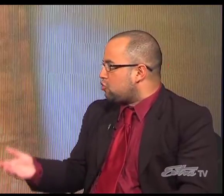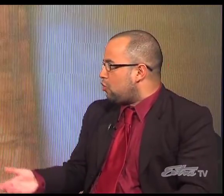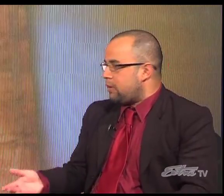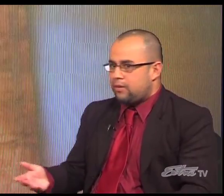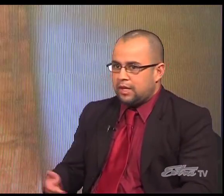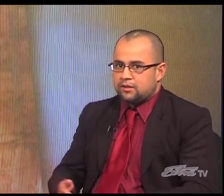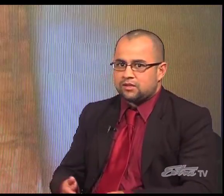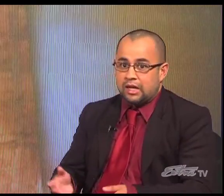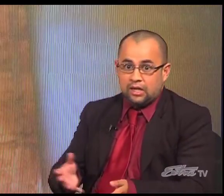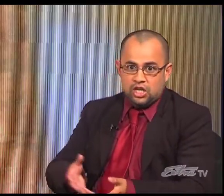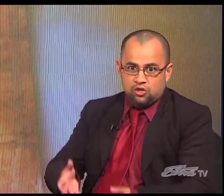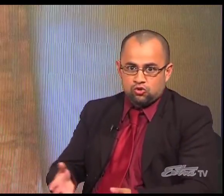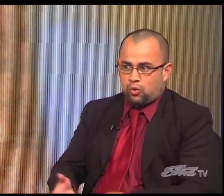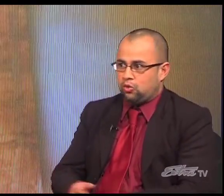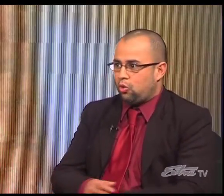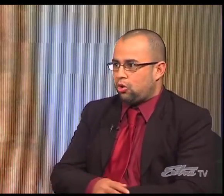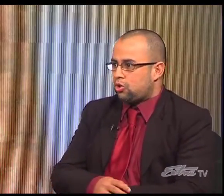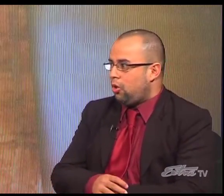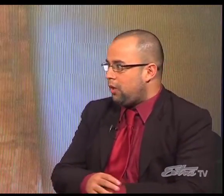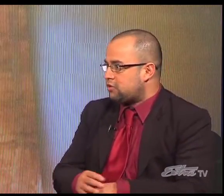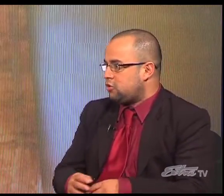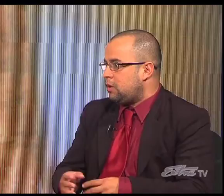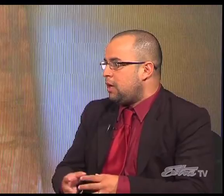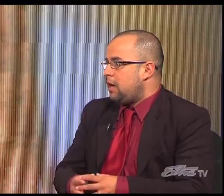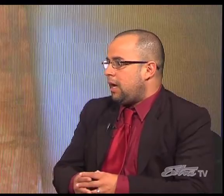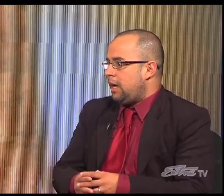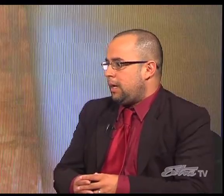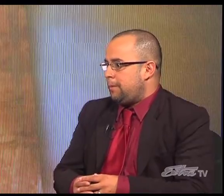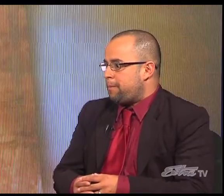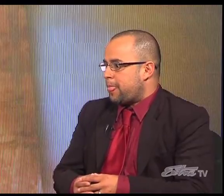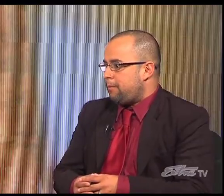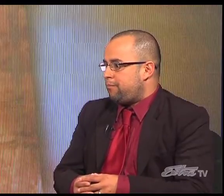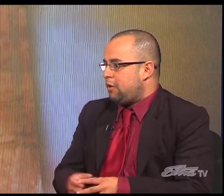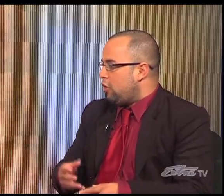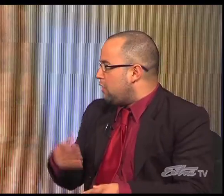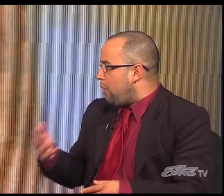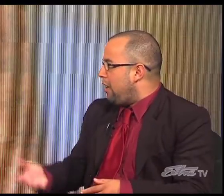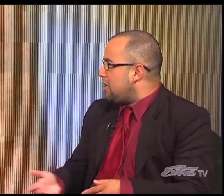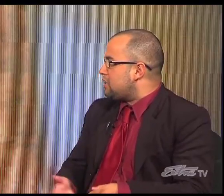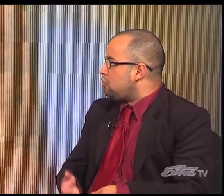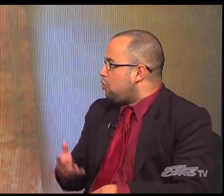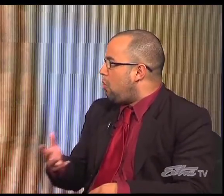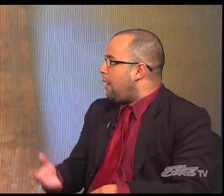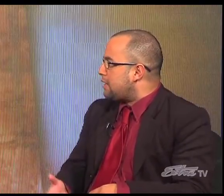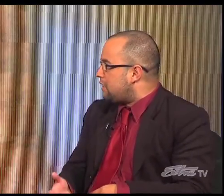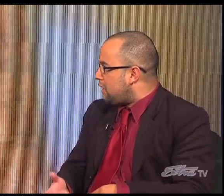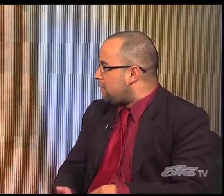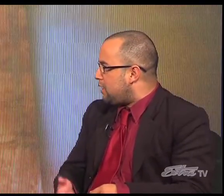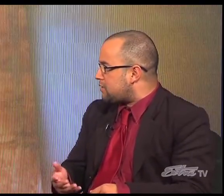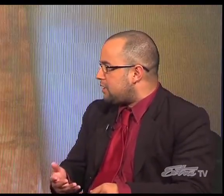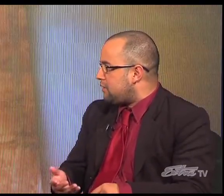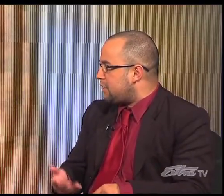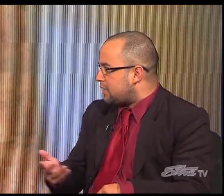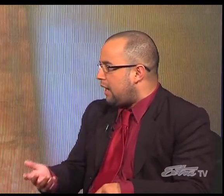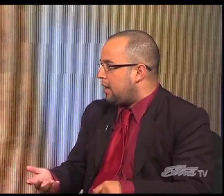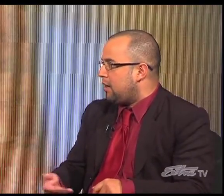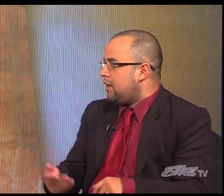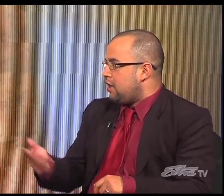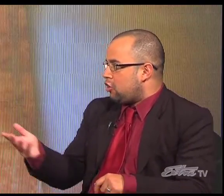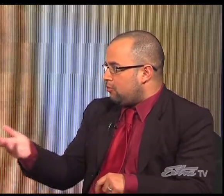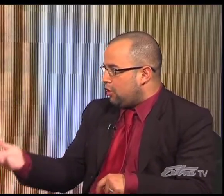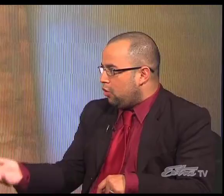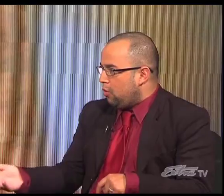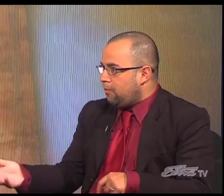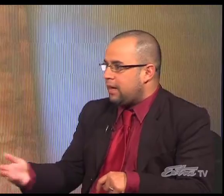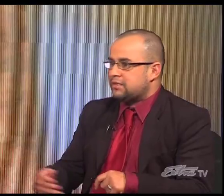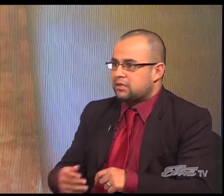a estos sobrevivientes que eran niños cuando ocurrió todo esto, pero las nuevas generaciones no van a tener esta ventaja.